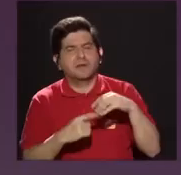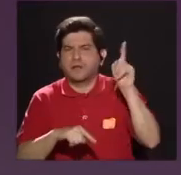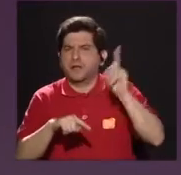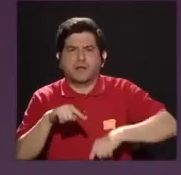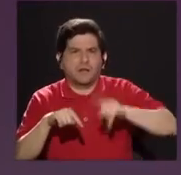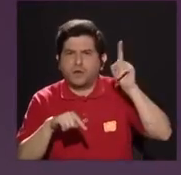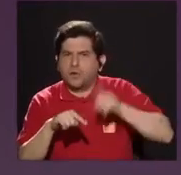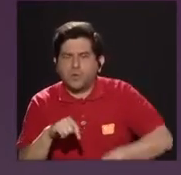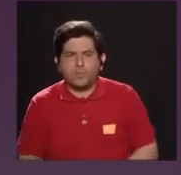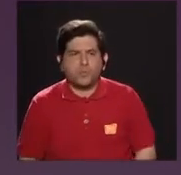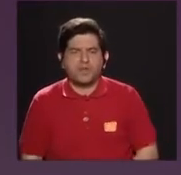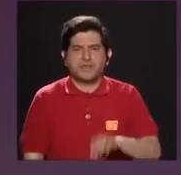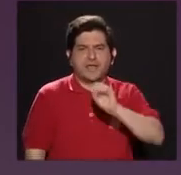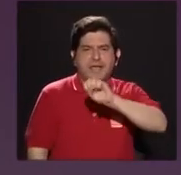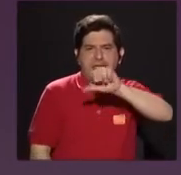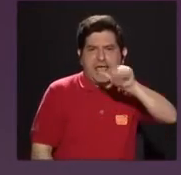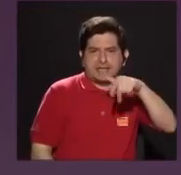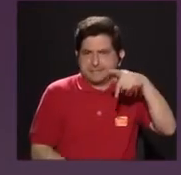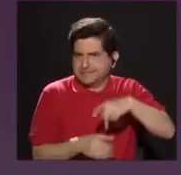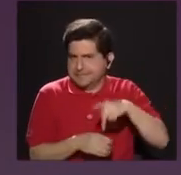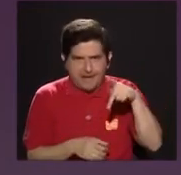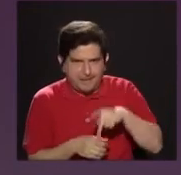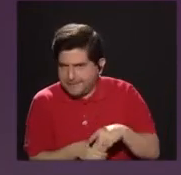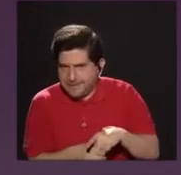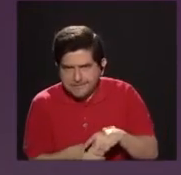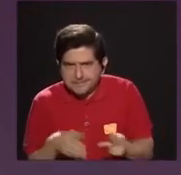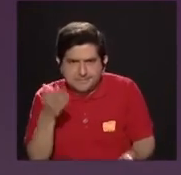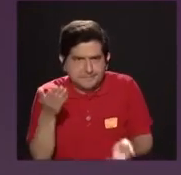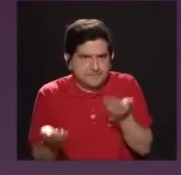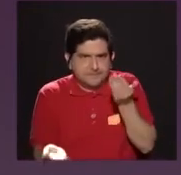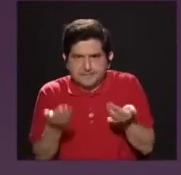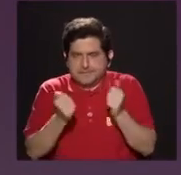haber sociedades anónimas, ¿verdad?, haciendo...